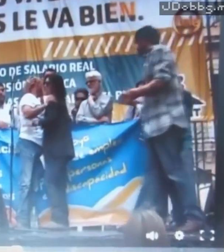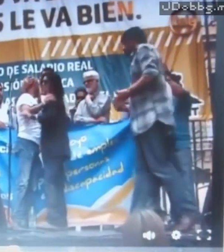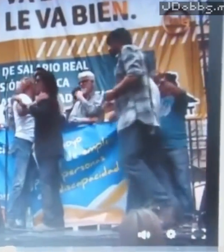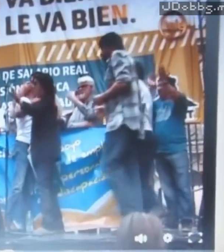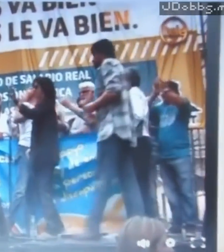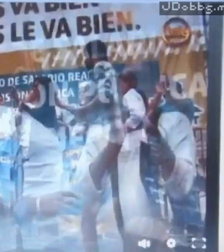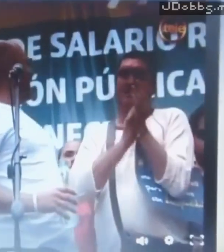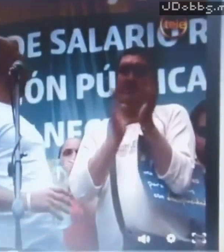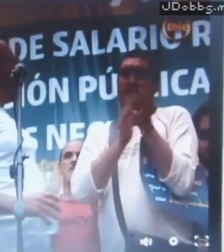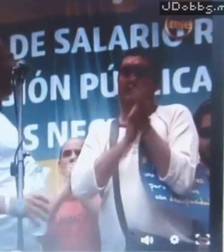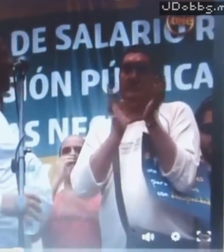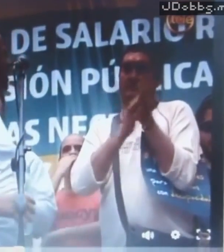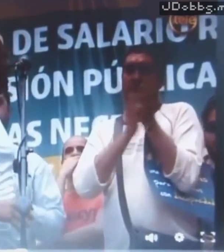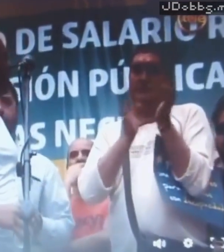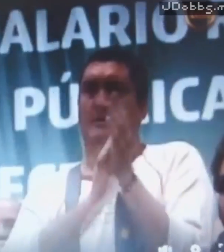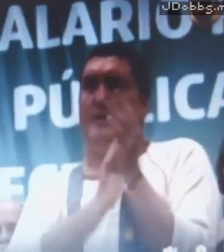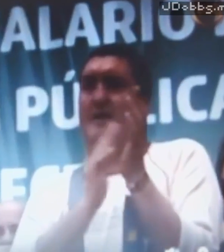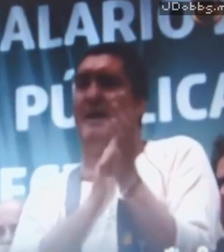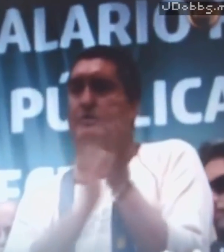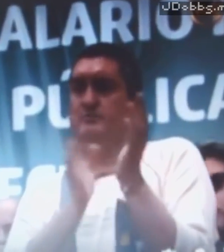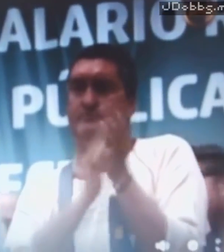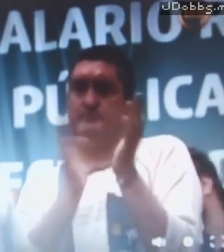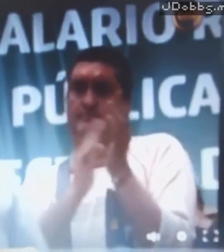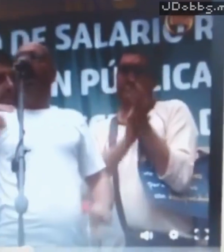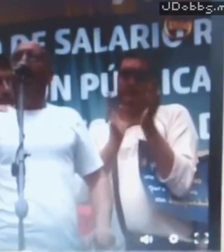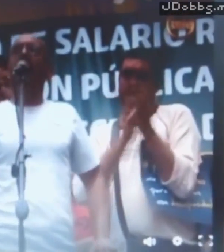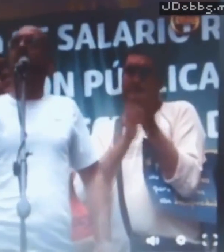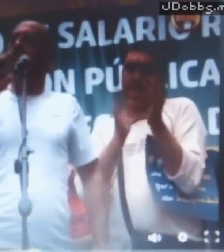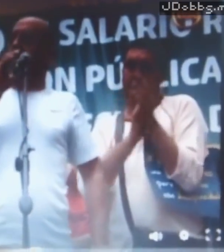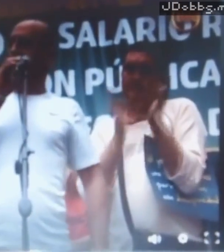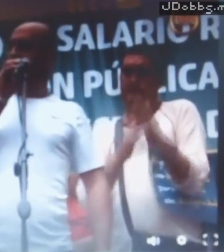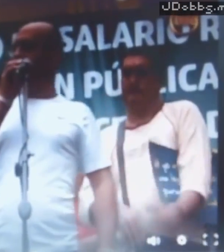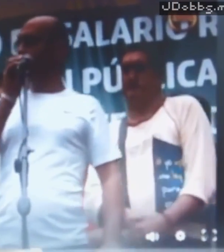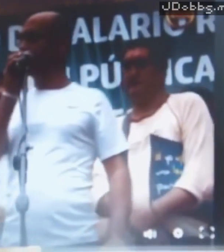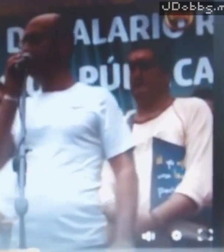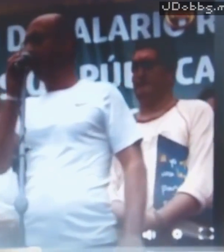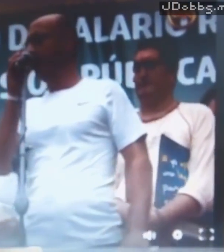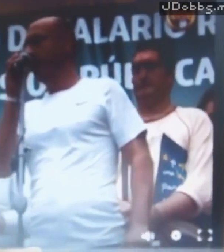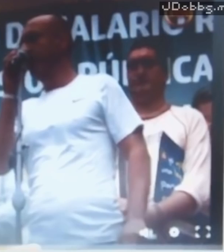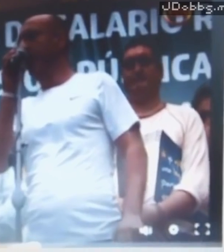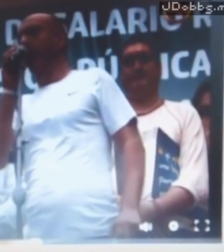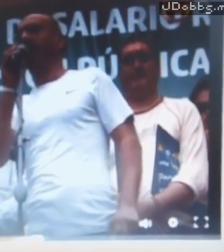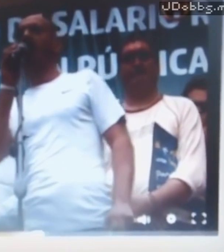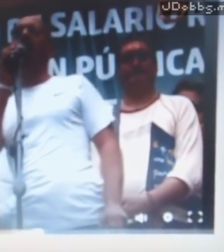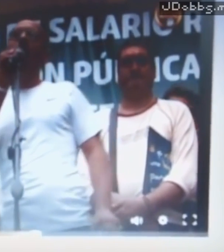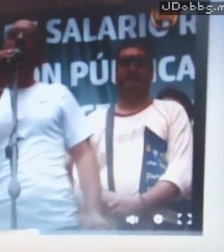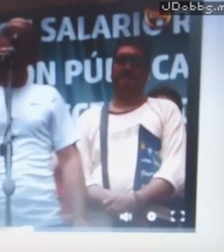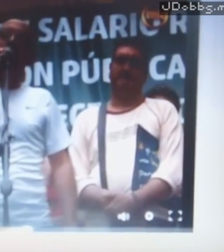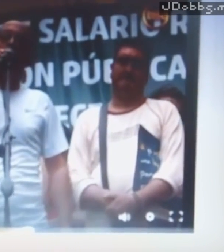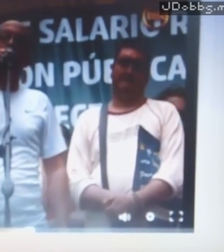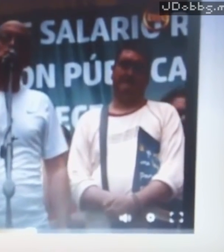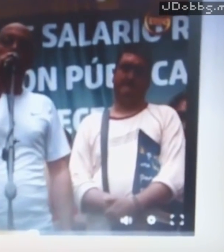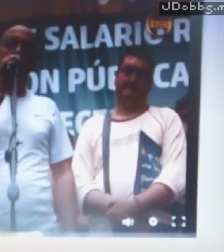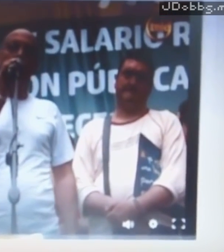Cuando Abdala estaba por terminar su discurso, otros dirigentes le recordaron que hablara de Almagro y su posición sobre las elecciones en Venezuela.